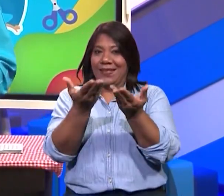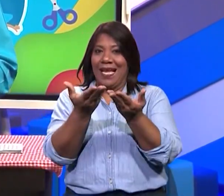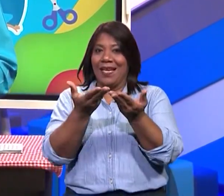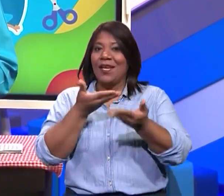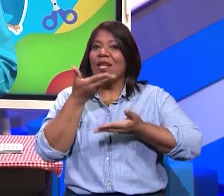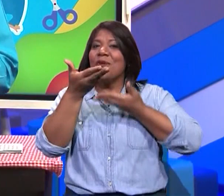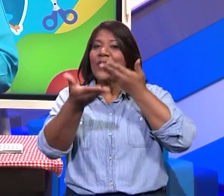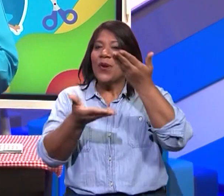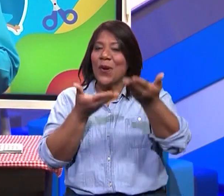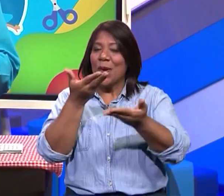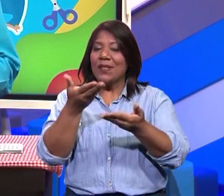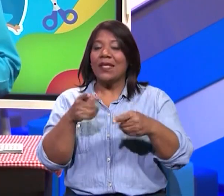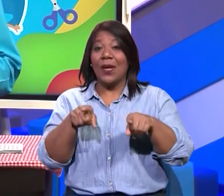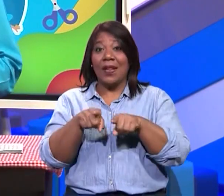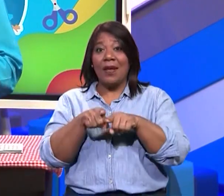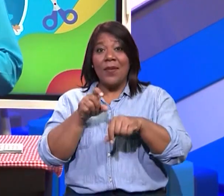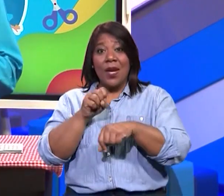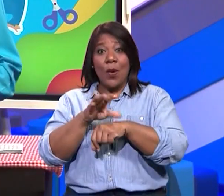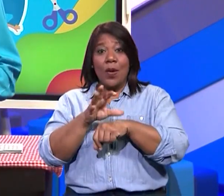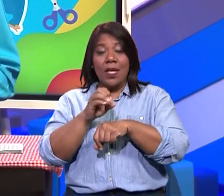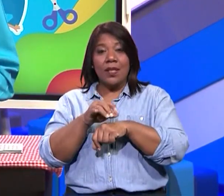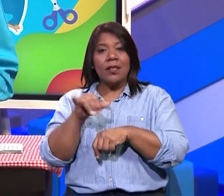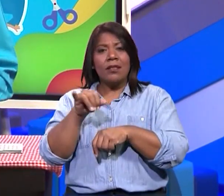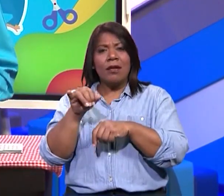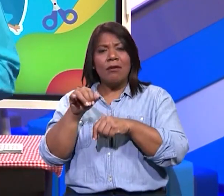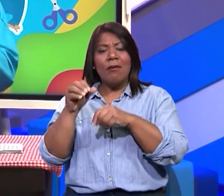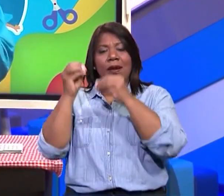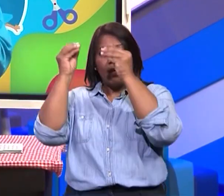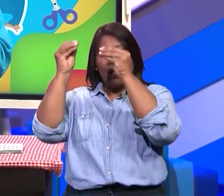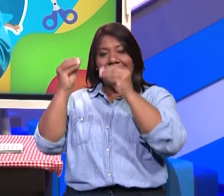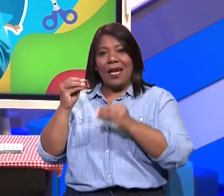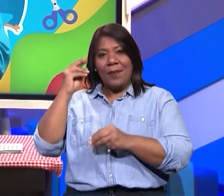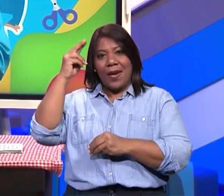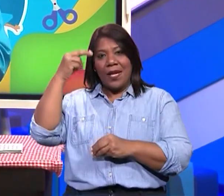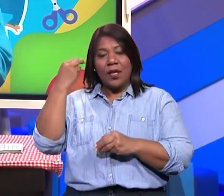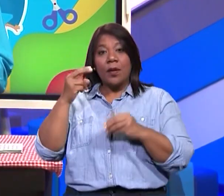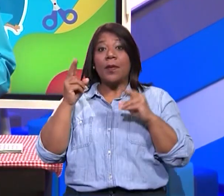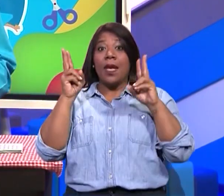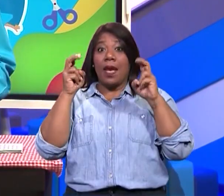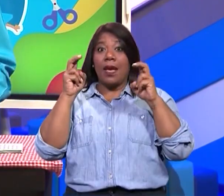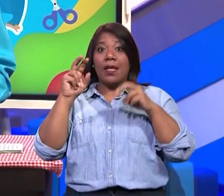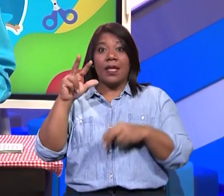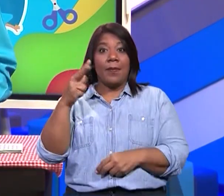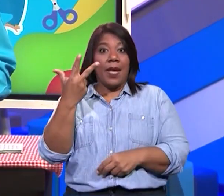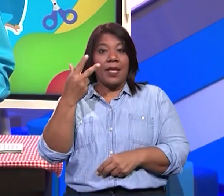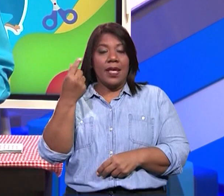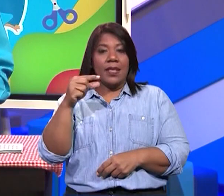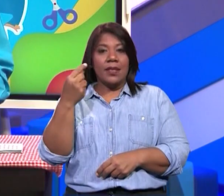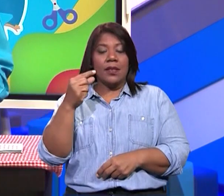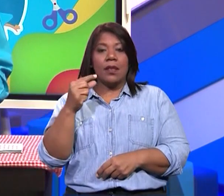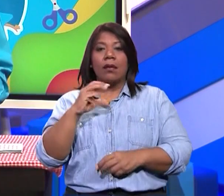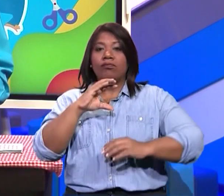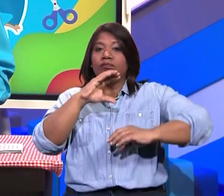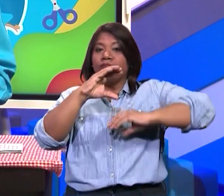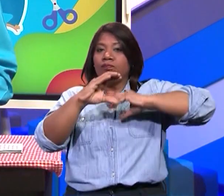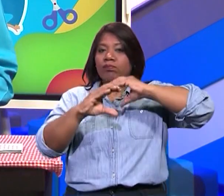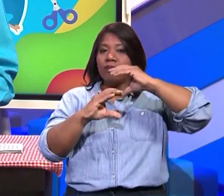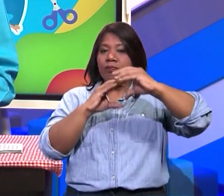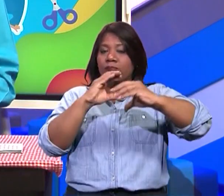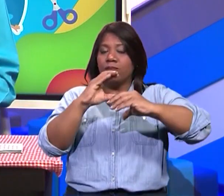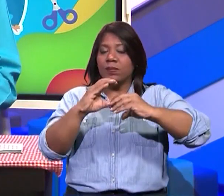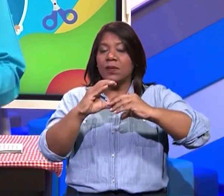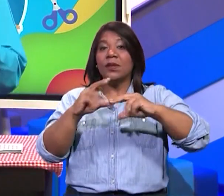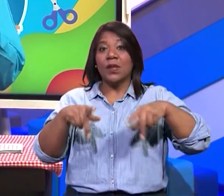algunas recomendaciones que la maestra Noemí tocó en el tema para tercer grado, ¿qué es el ciclo biológico de